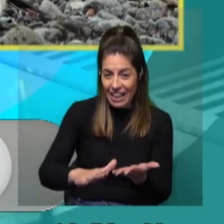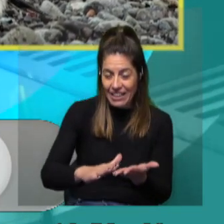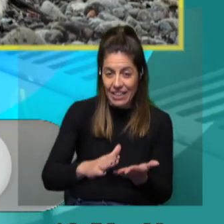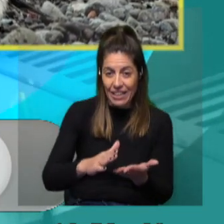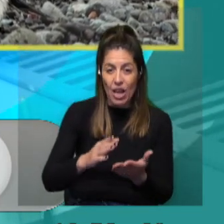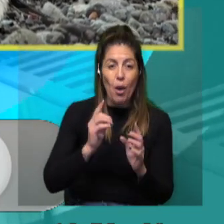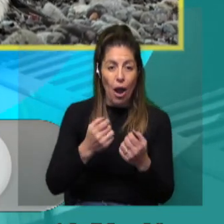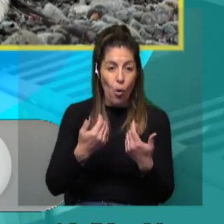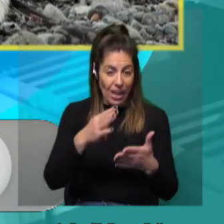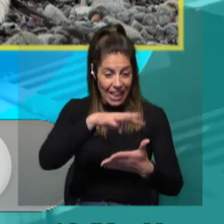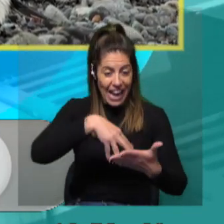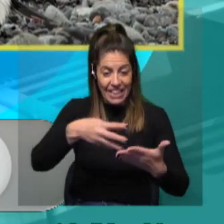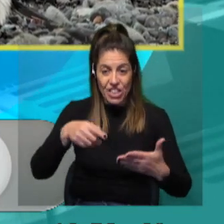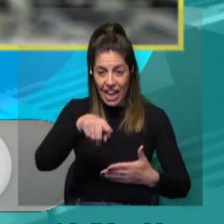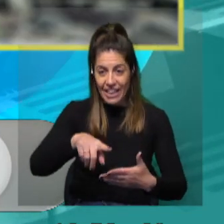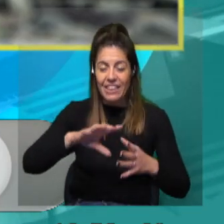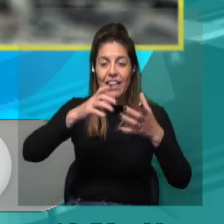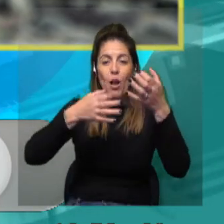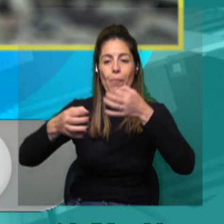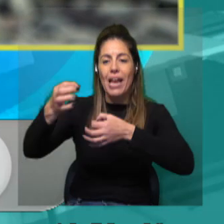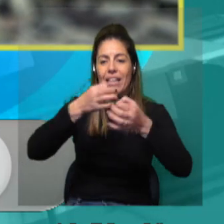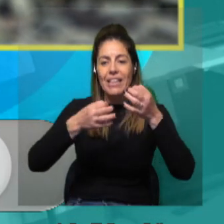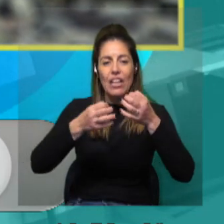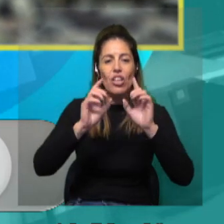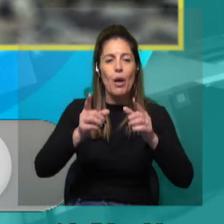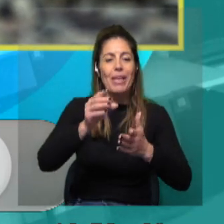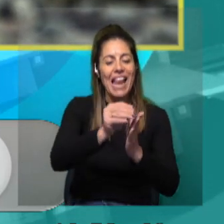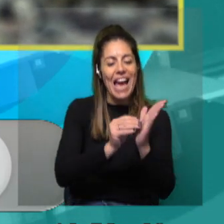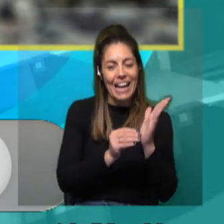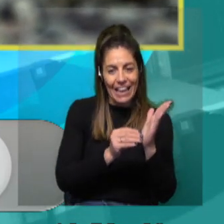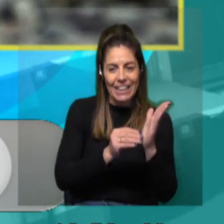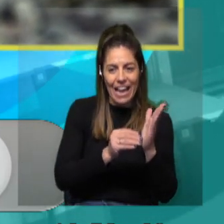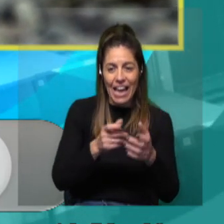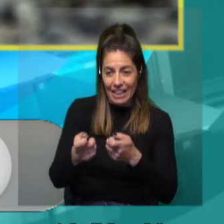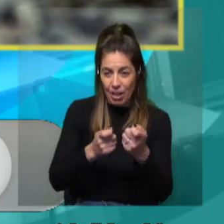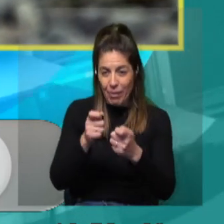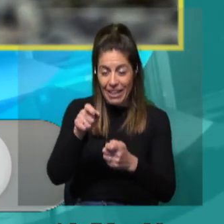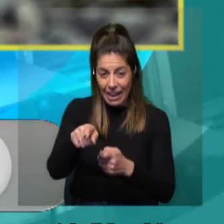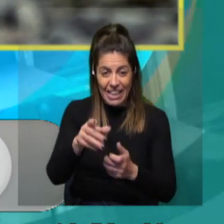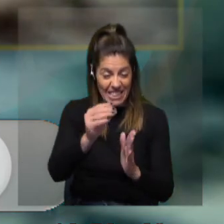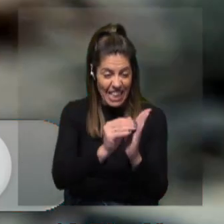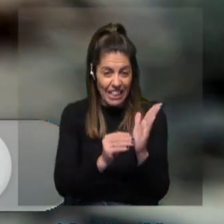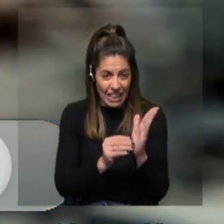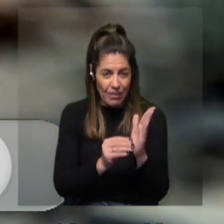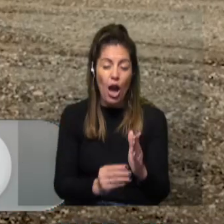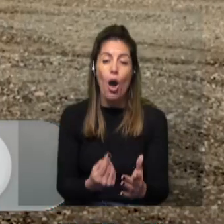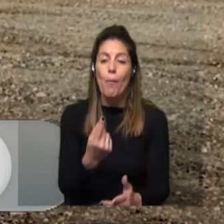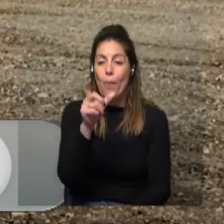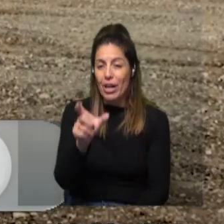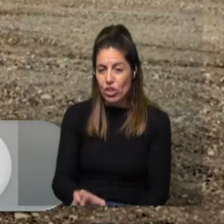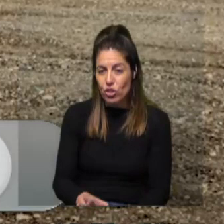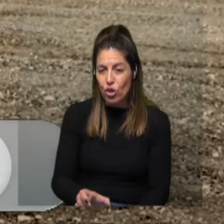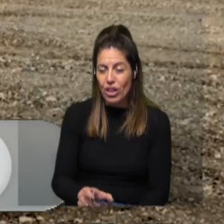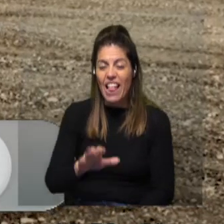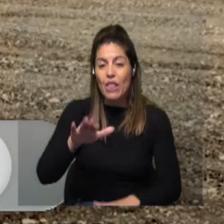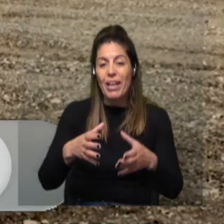del Planetario y la forma es a través de la agenda que ya maneja el Planetario. Se inscriben, creo que por persona, según